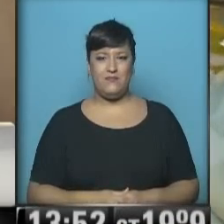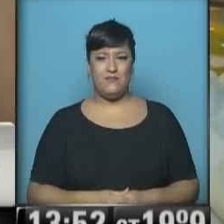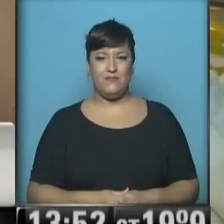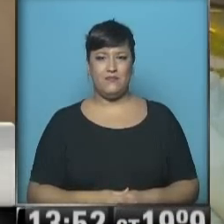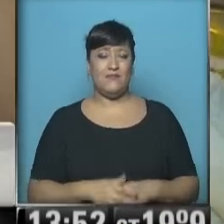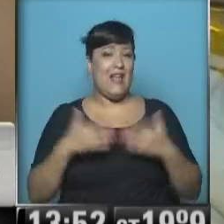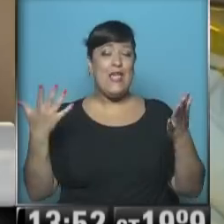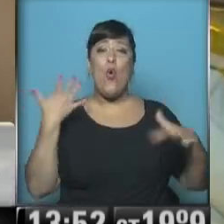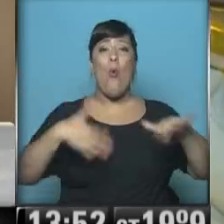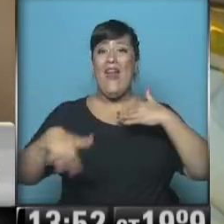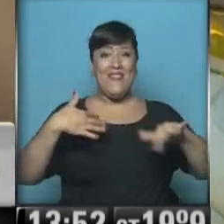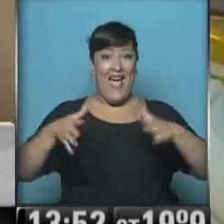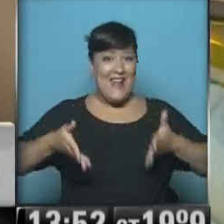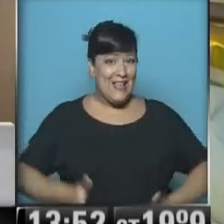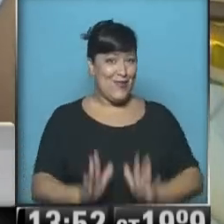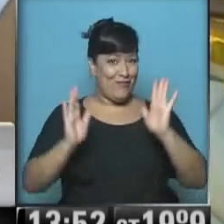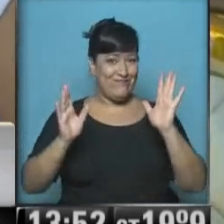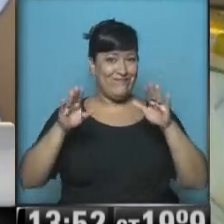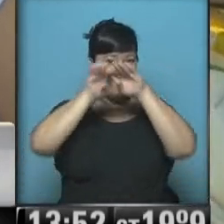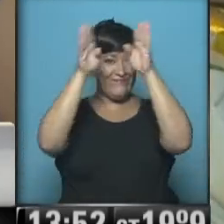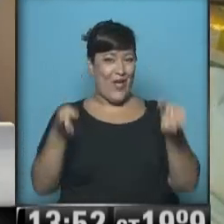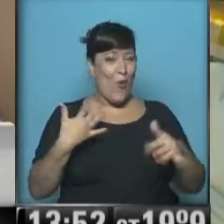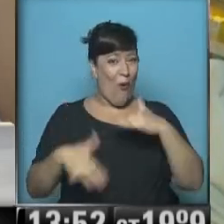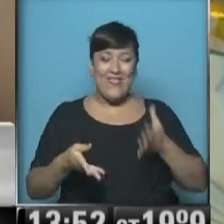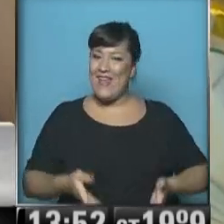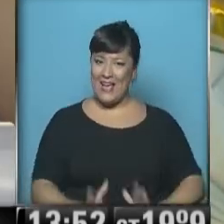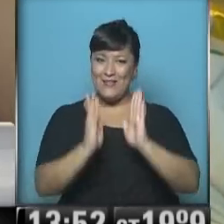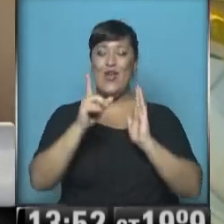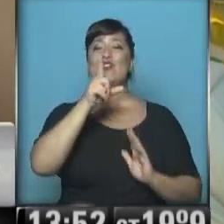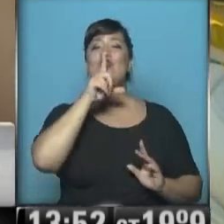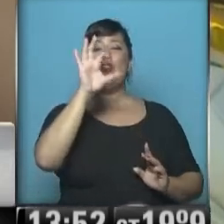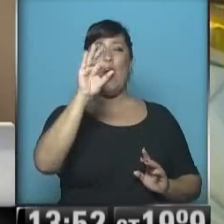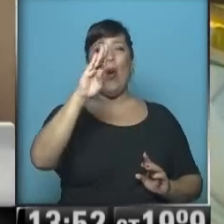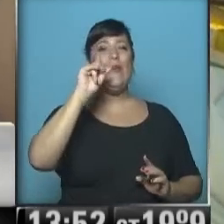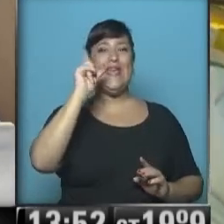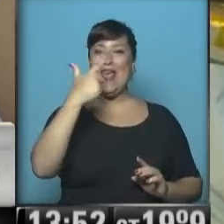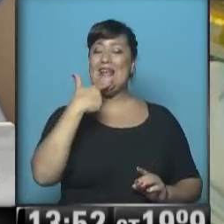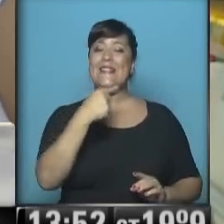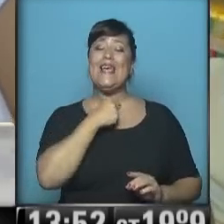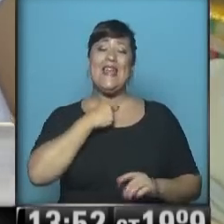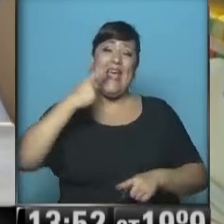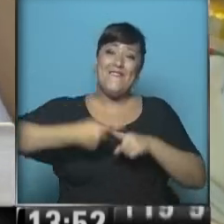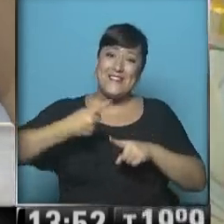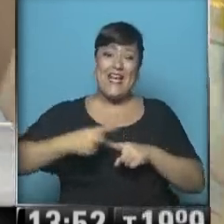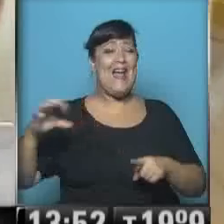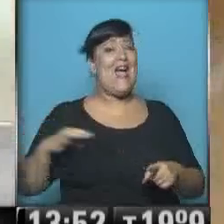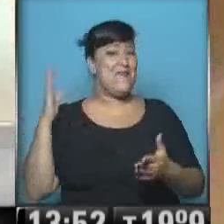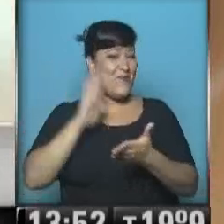Y ahí en La Guardia nació, ahí. Así que Tobías quería ya celebrar el Año Nuevo con nosotros.